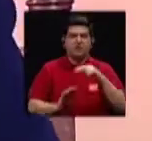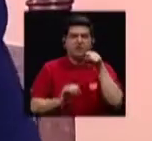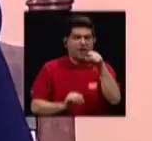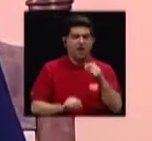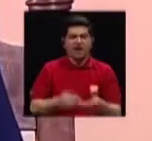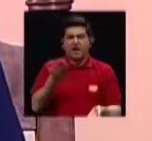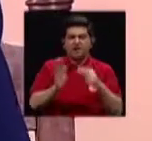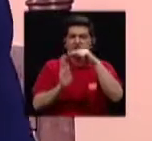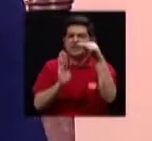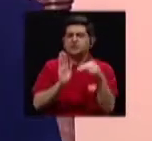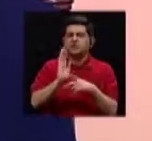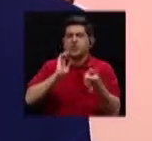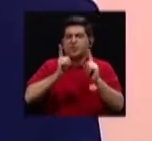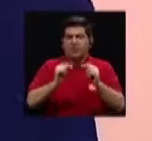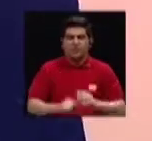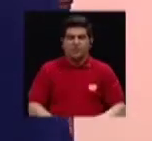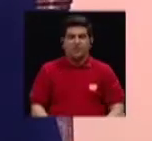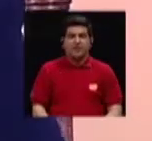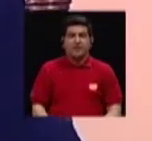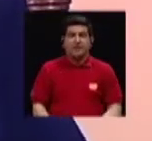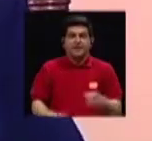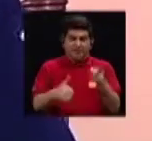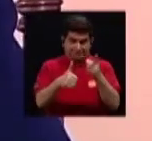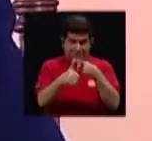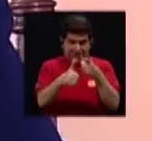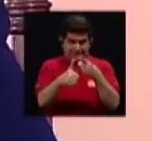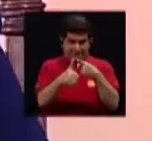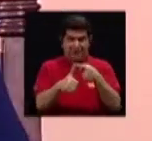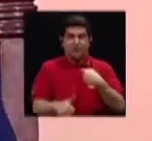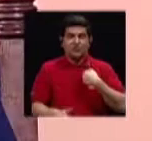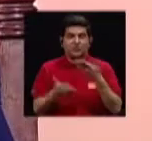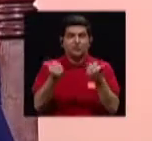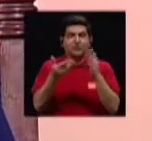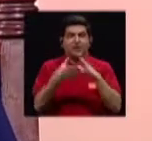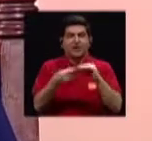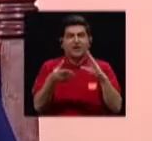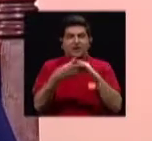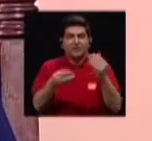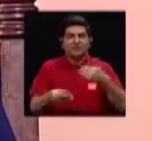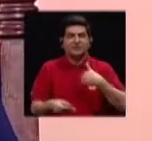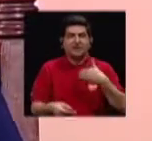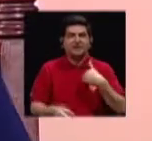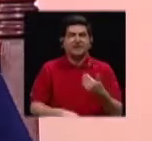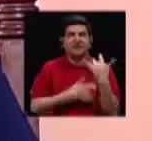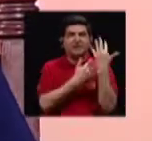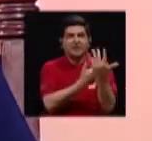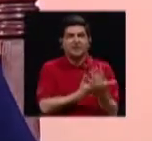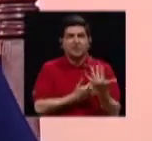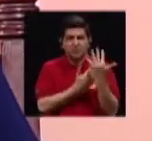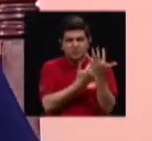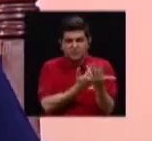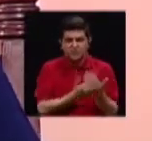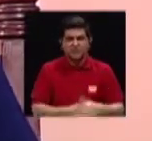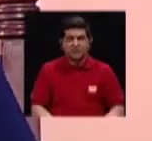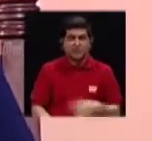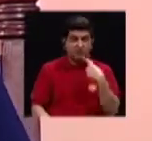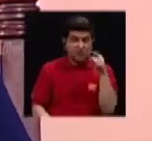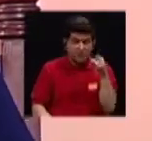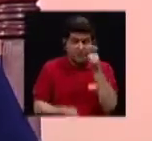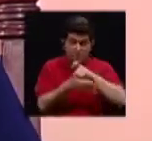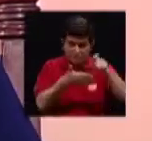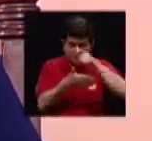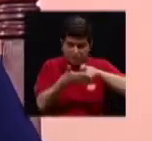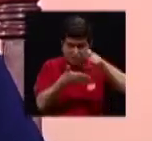que...? Sí, bueno, primero yo quería comentar que tenemos pendiente, y así consta en la memoria, ¿verdad?